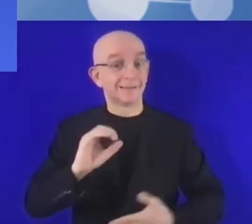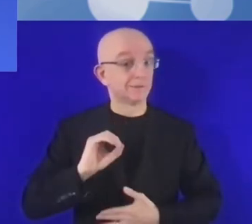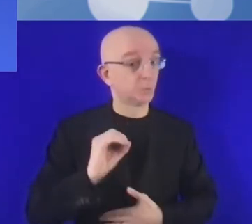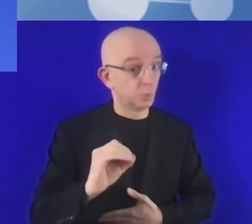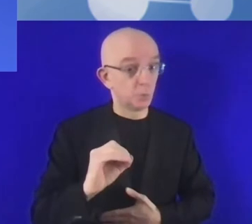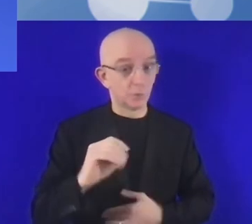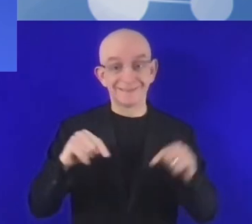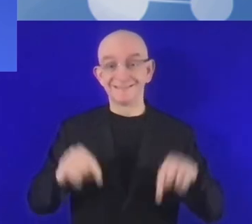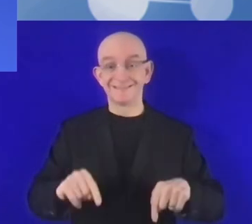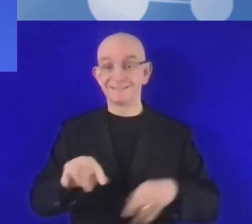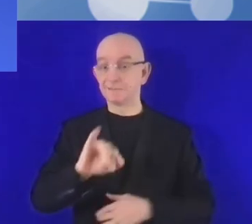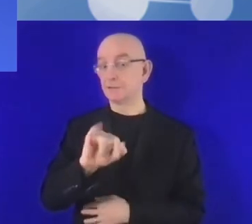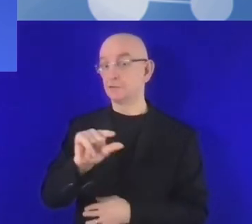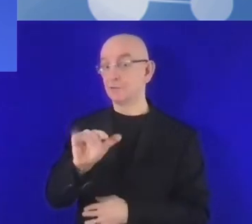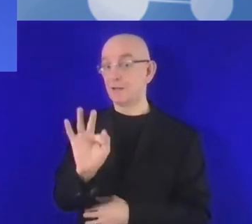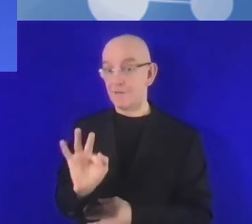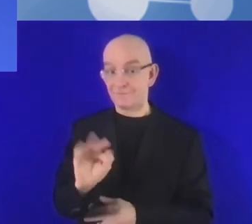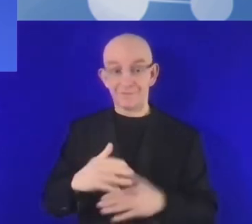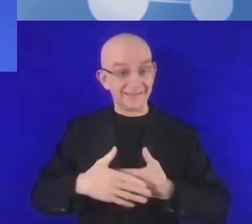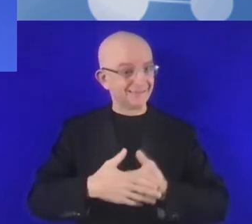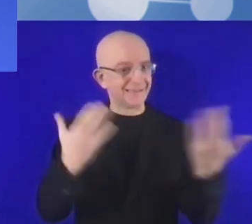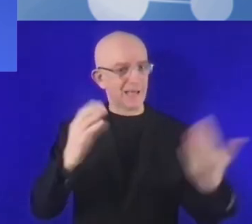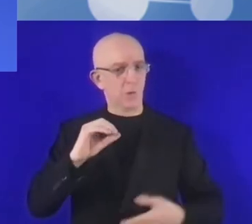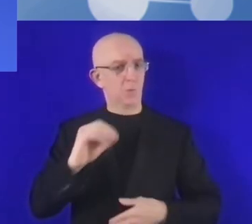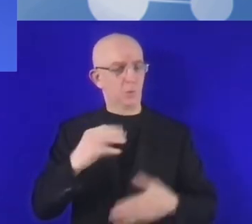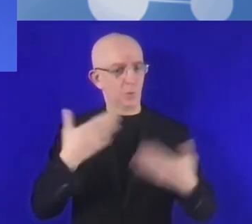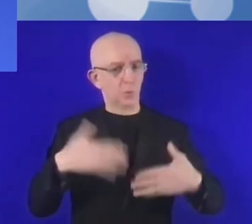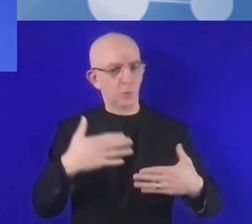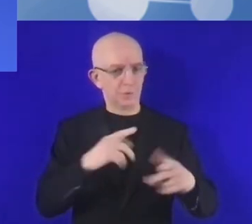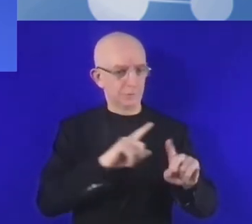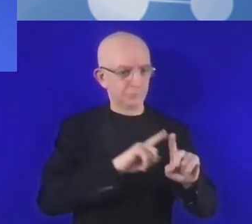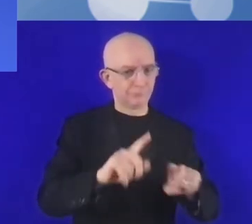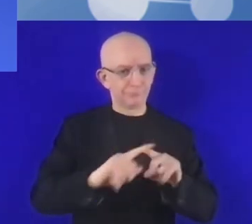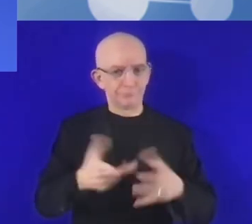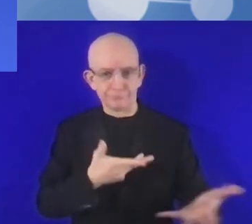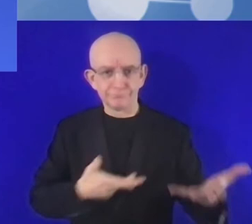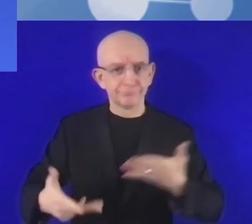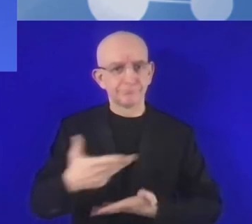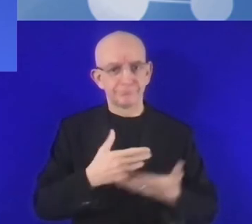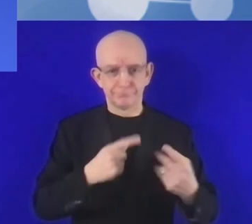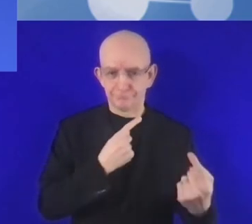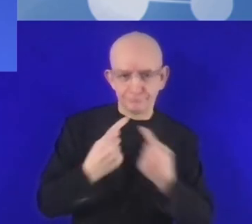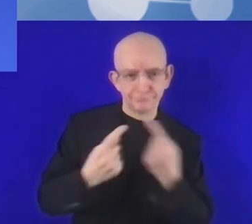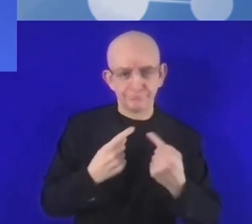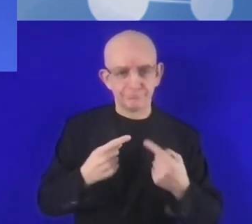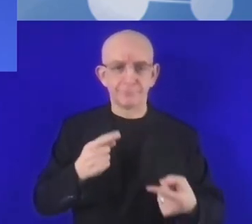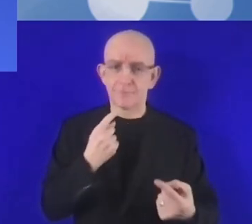varias partes interesadas que están debatiendo sobre los desafíos del mundo digital. Estamos aquí ante